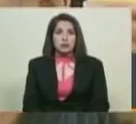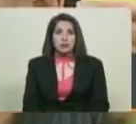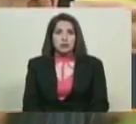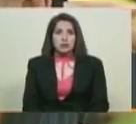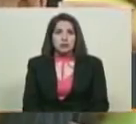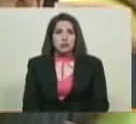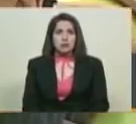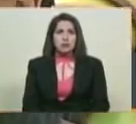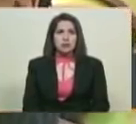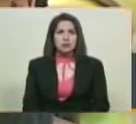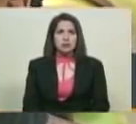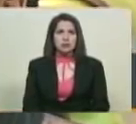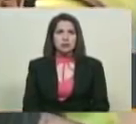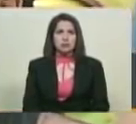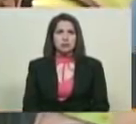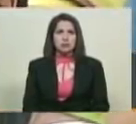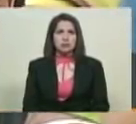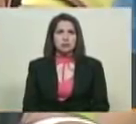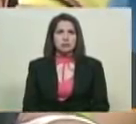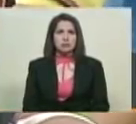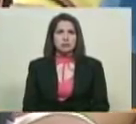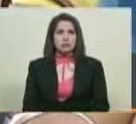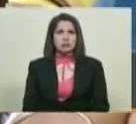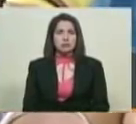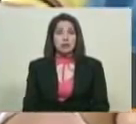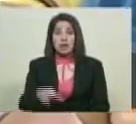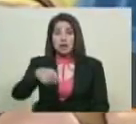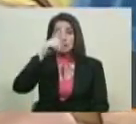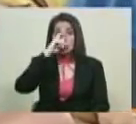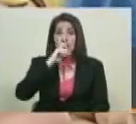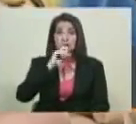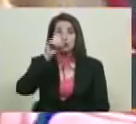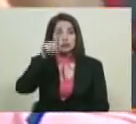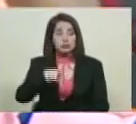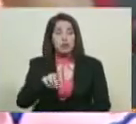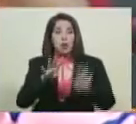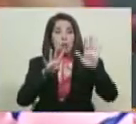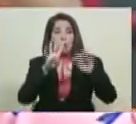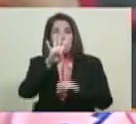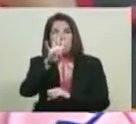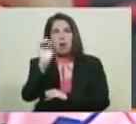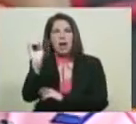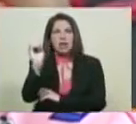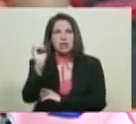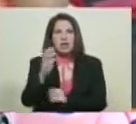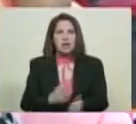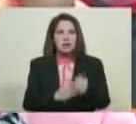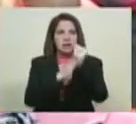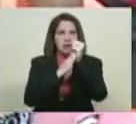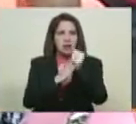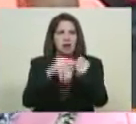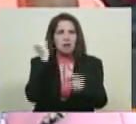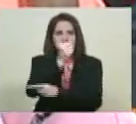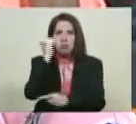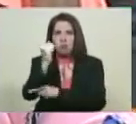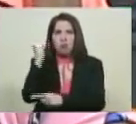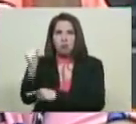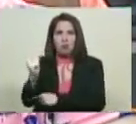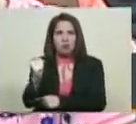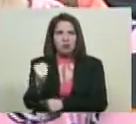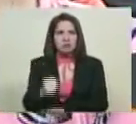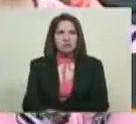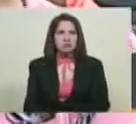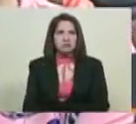año también va más de 40 líderes asesinados, todos los días, noticias,